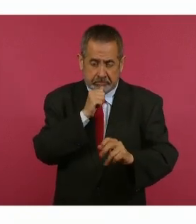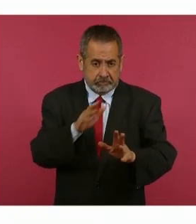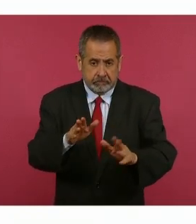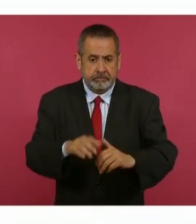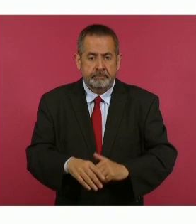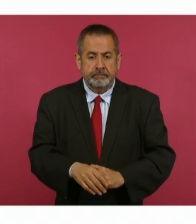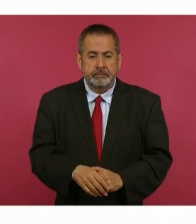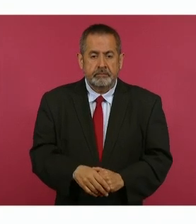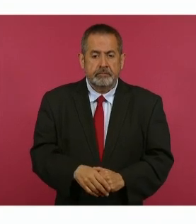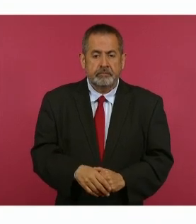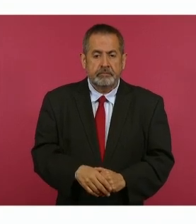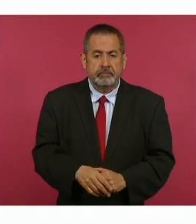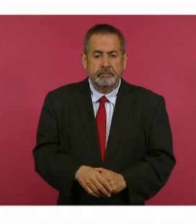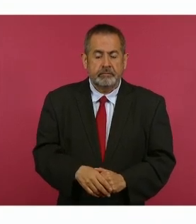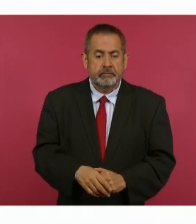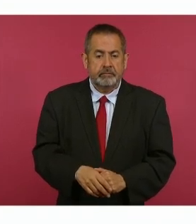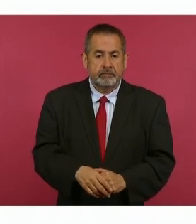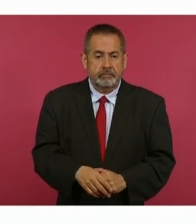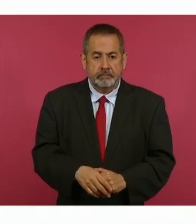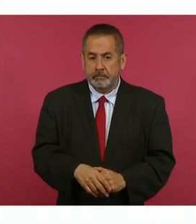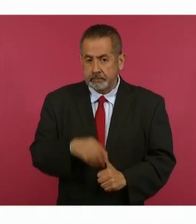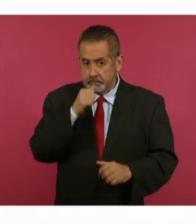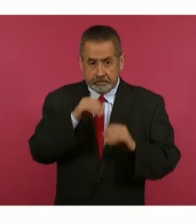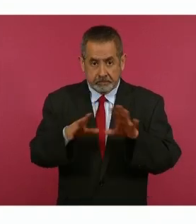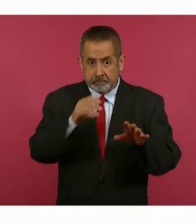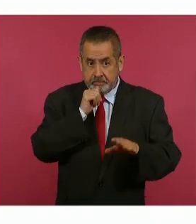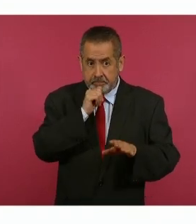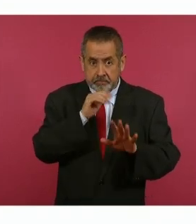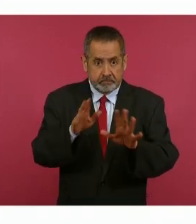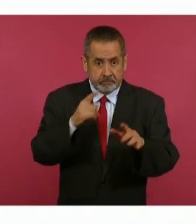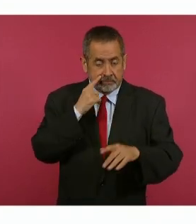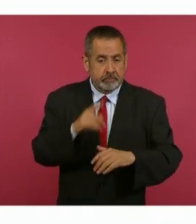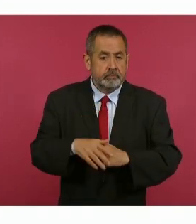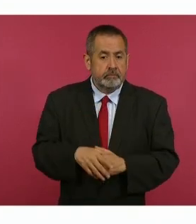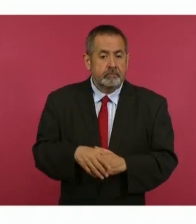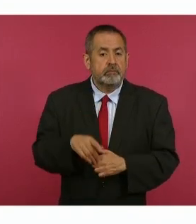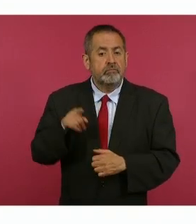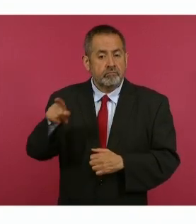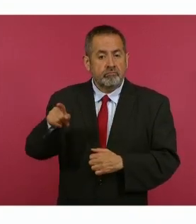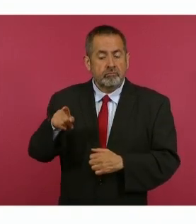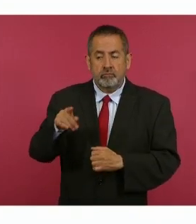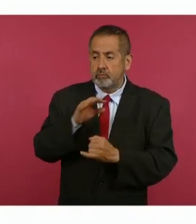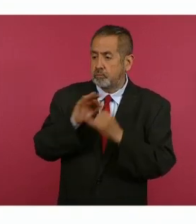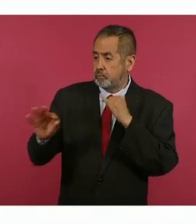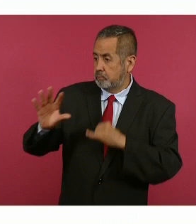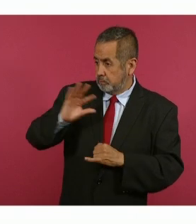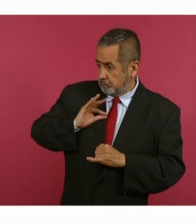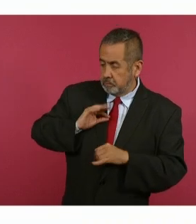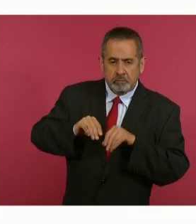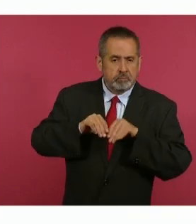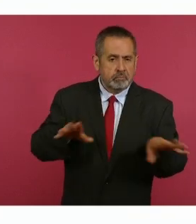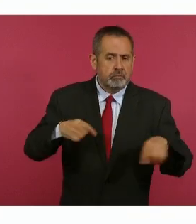Sí, entraba. Todavía no entraba, pero miren. Este fue el reporte último que yo tuve.